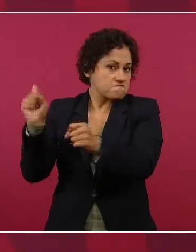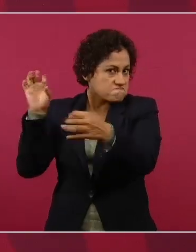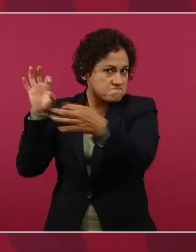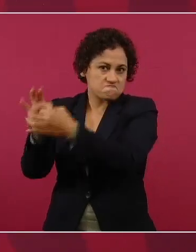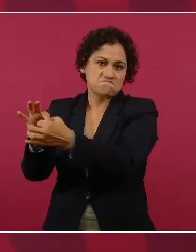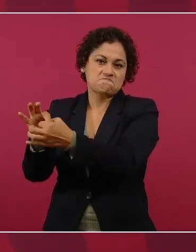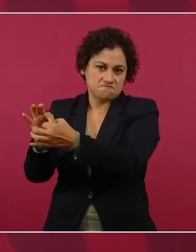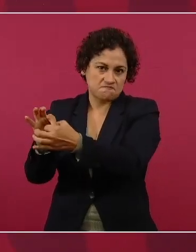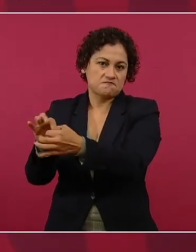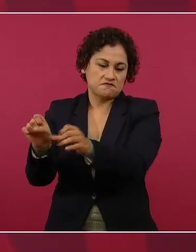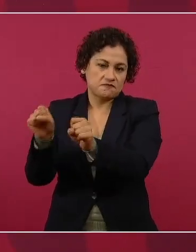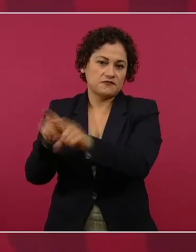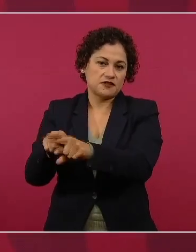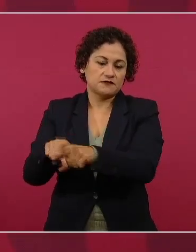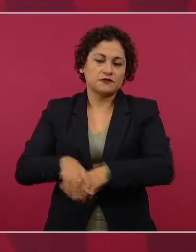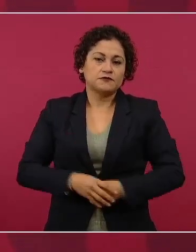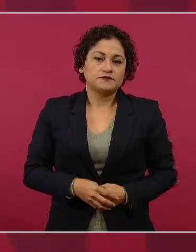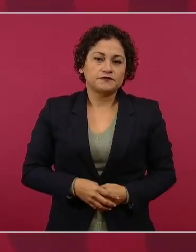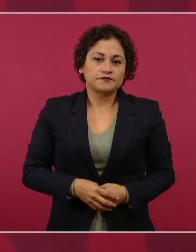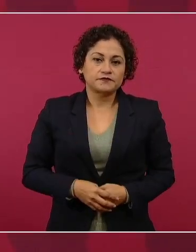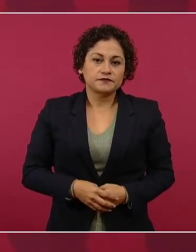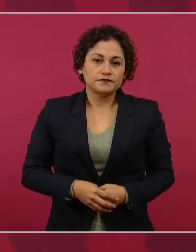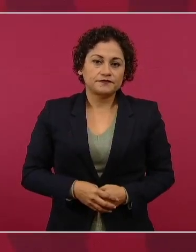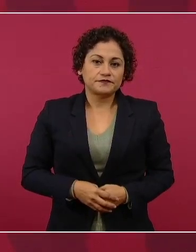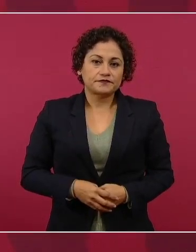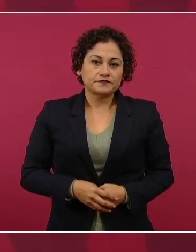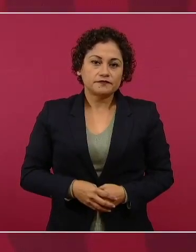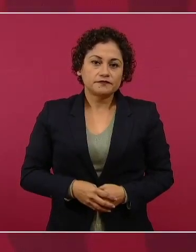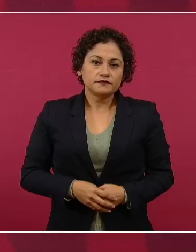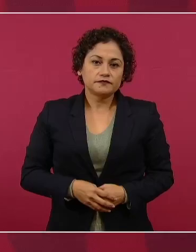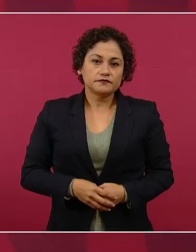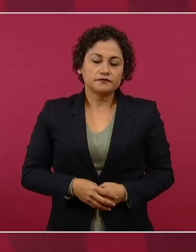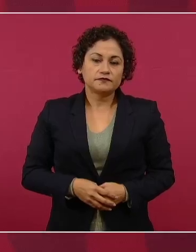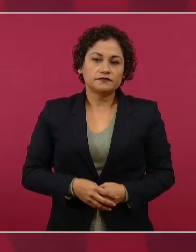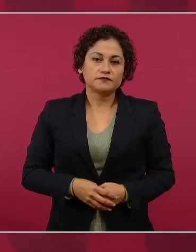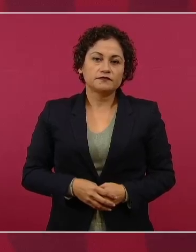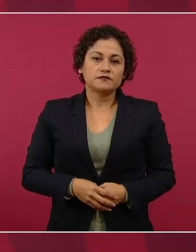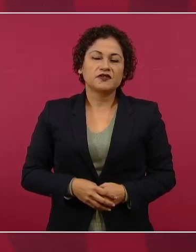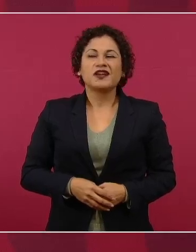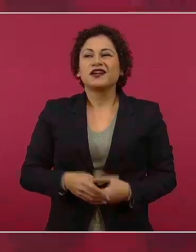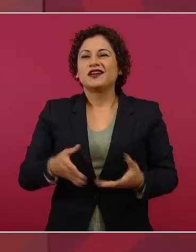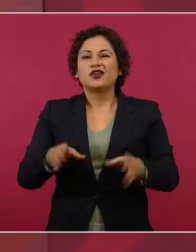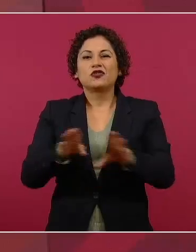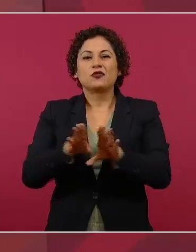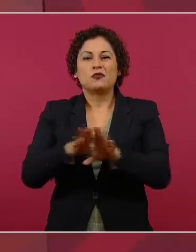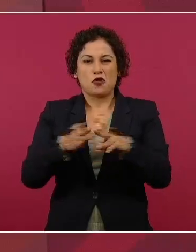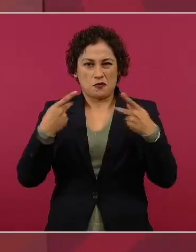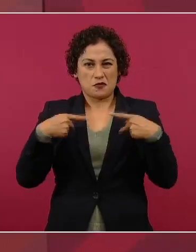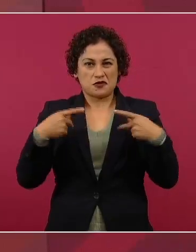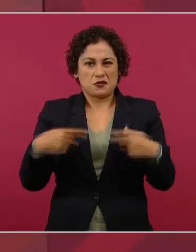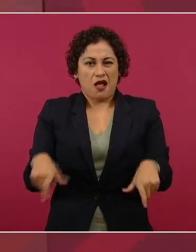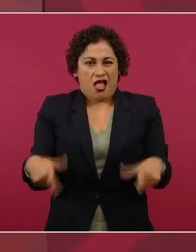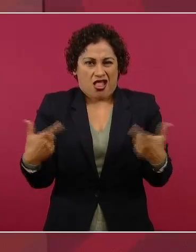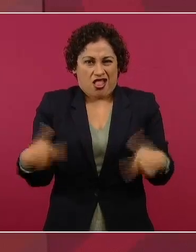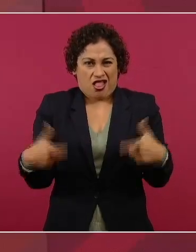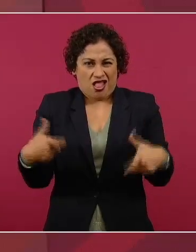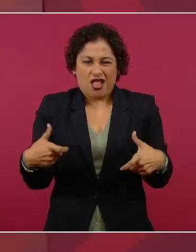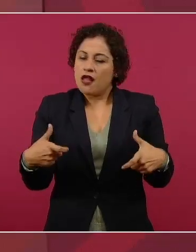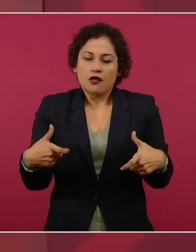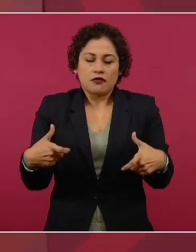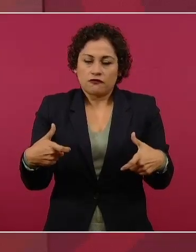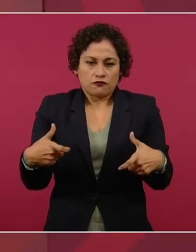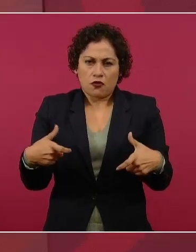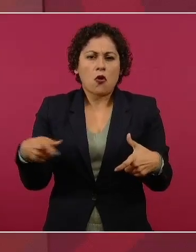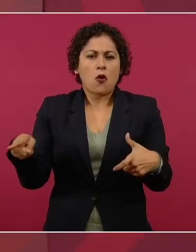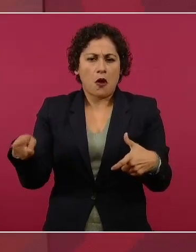no como los potentados, como los adinerados, sino como los achichincles